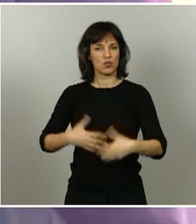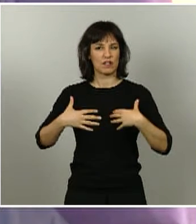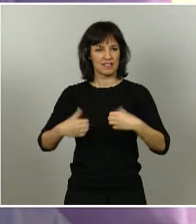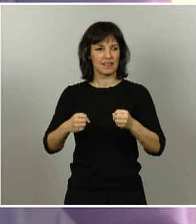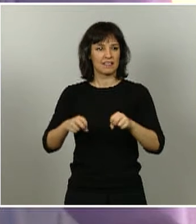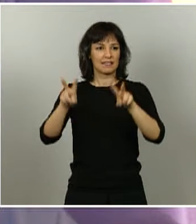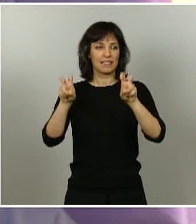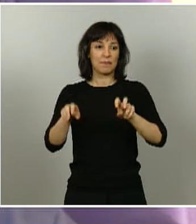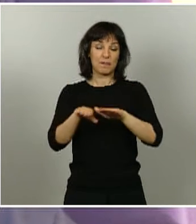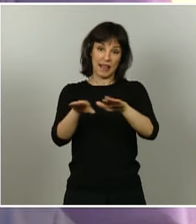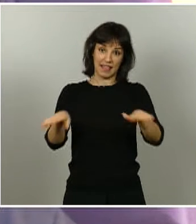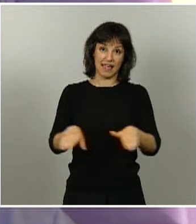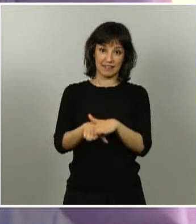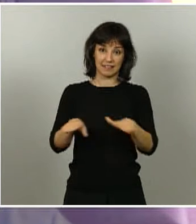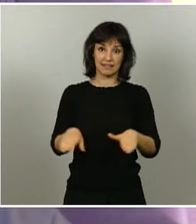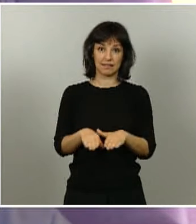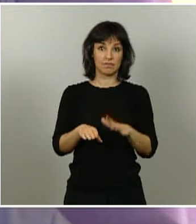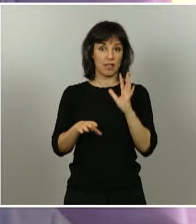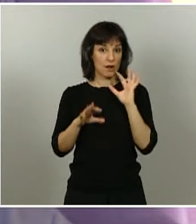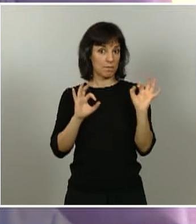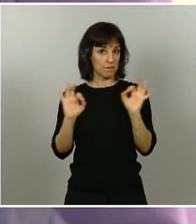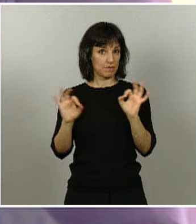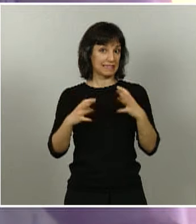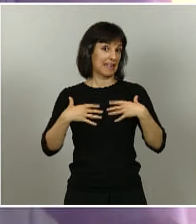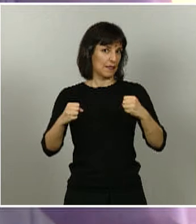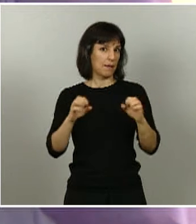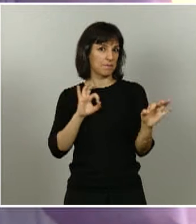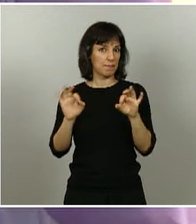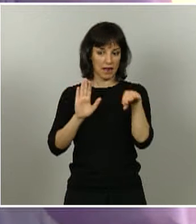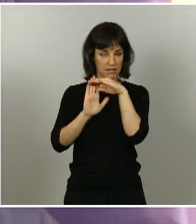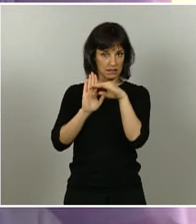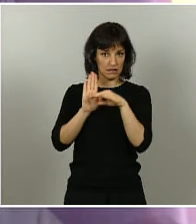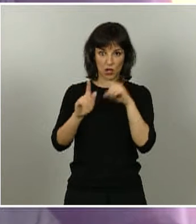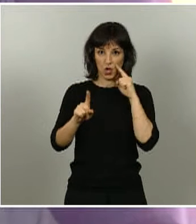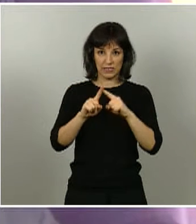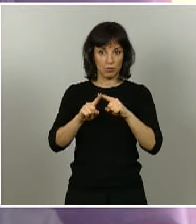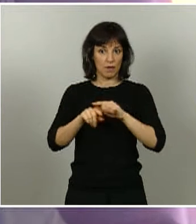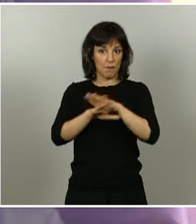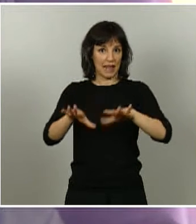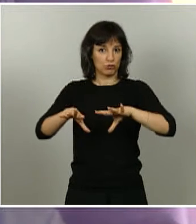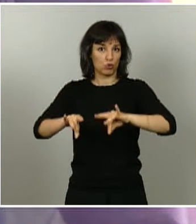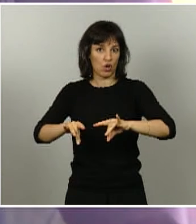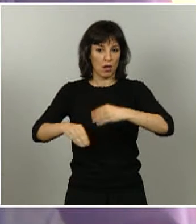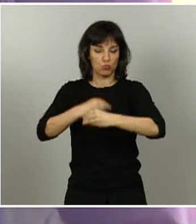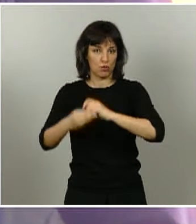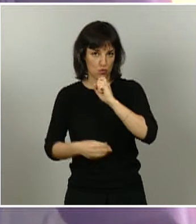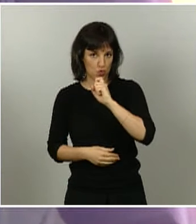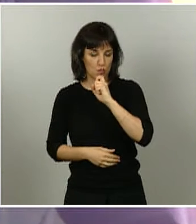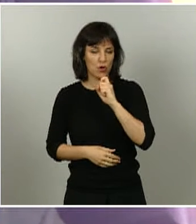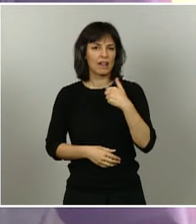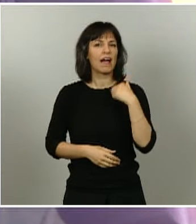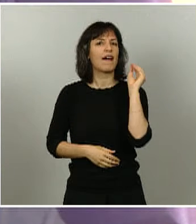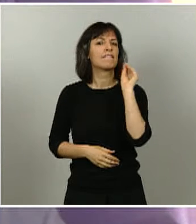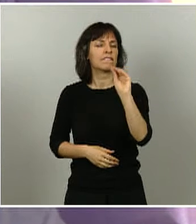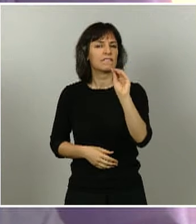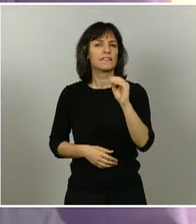Se está preparando un protocolo desde Sanidad para ese uso de playas. Y quería preguntarle sobre si se ha tenido en cuenta las peticiones